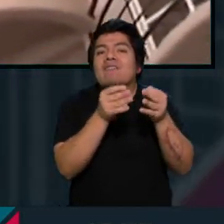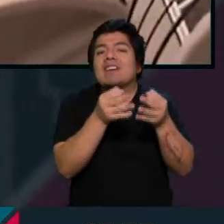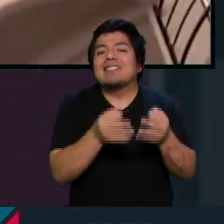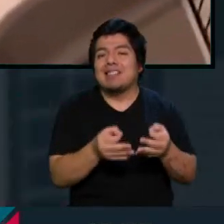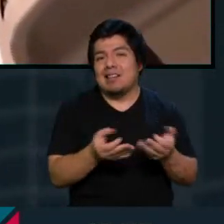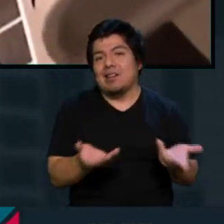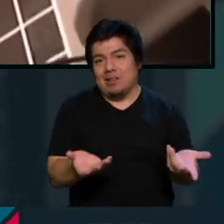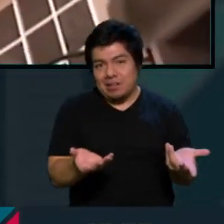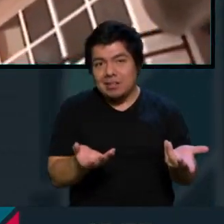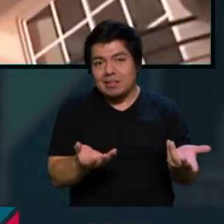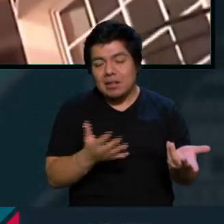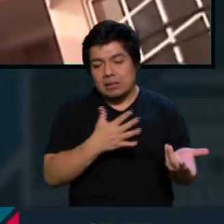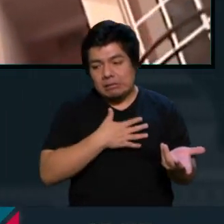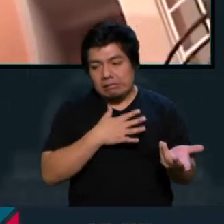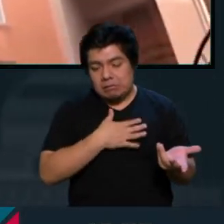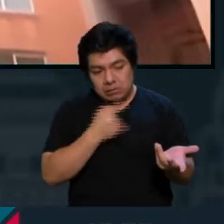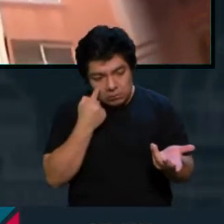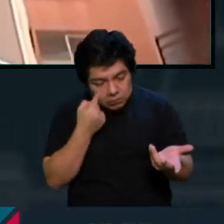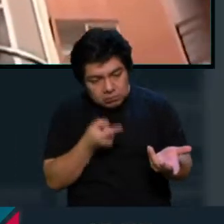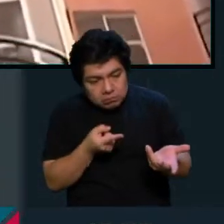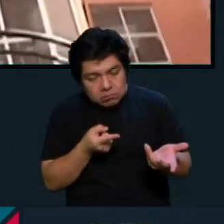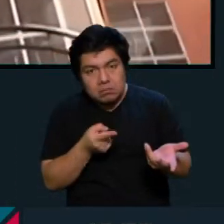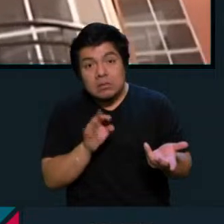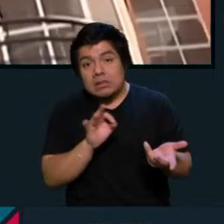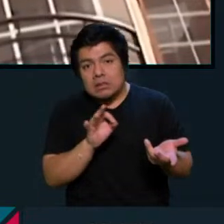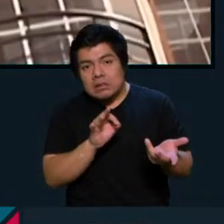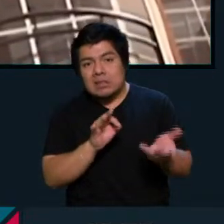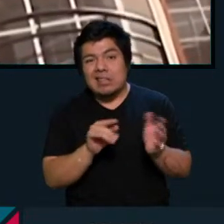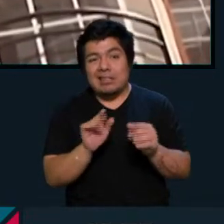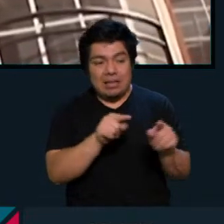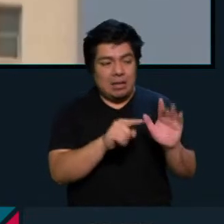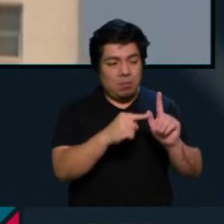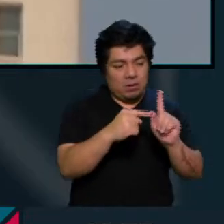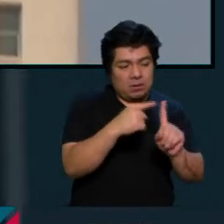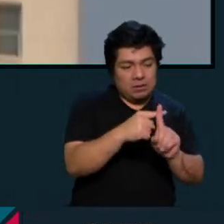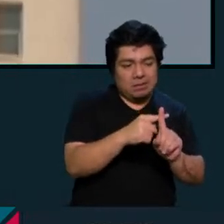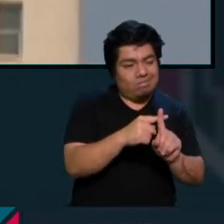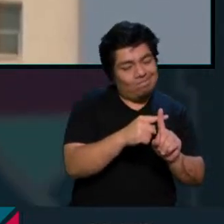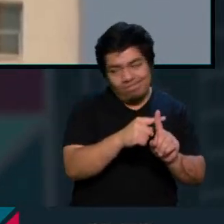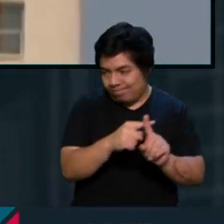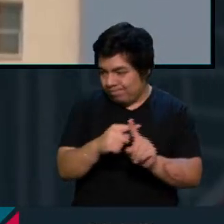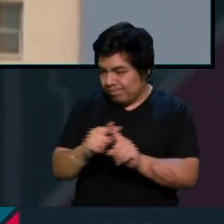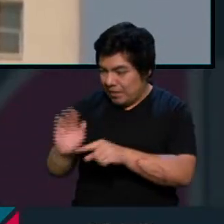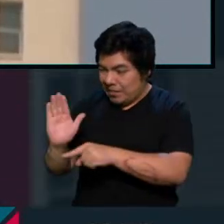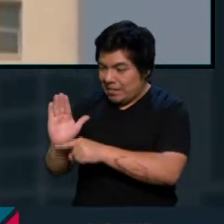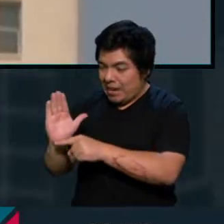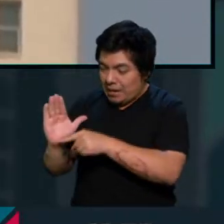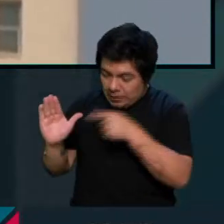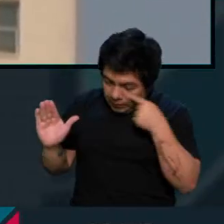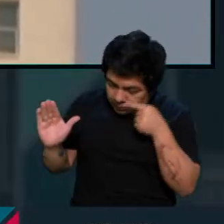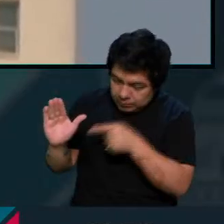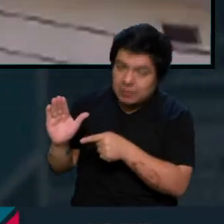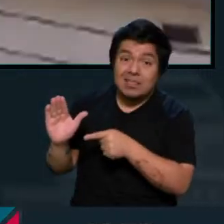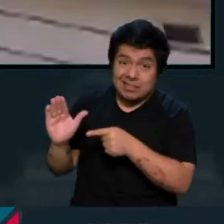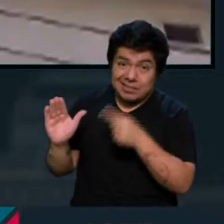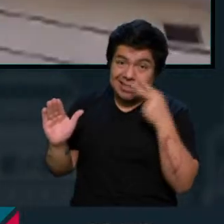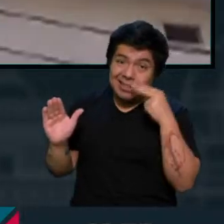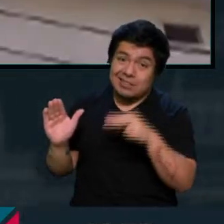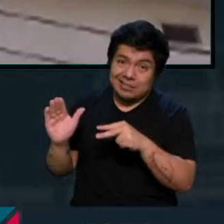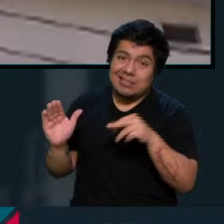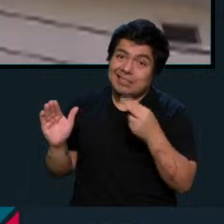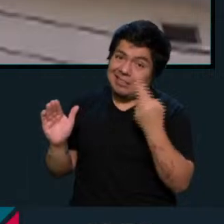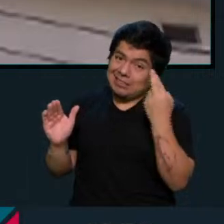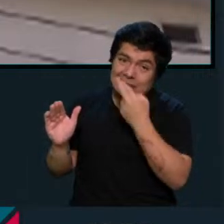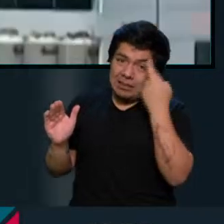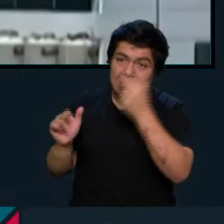lo tanto, yo miraría sobre todo a los efectos negativos del incremento de estas realidades que se